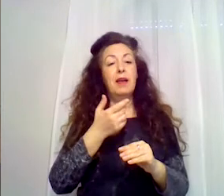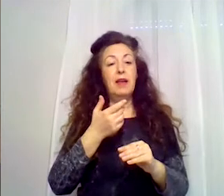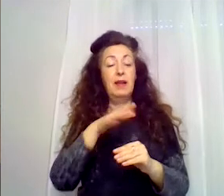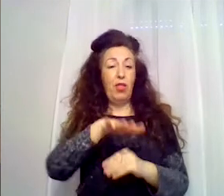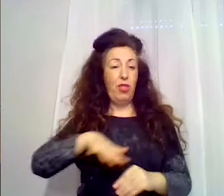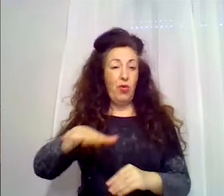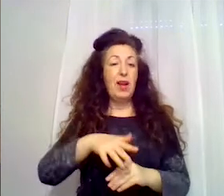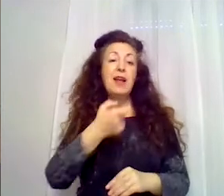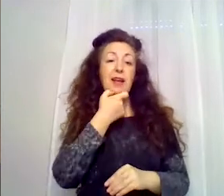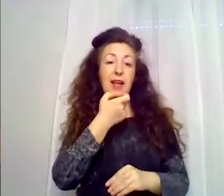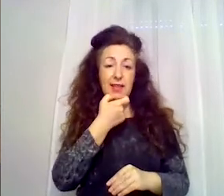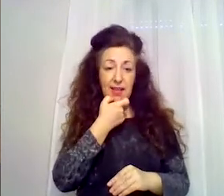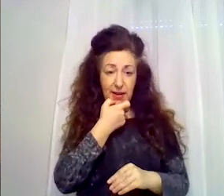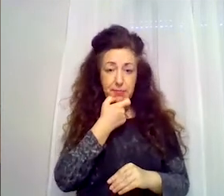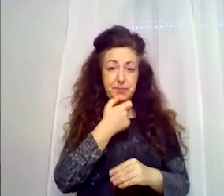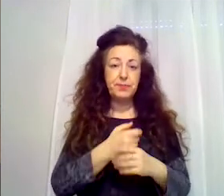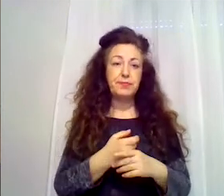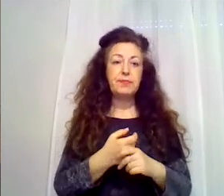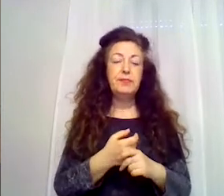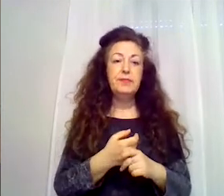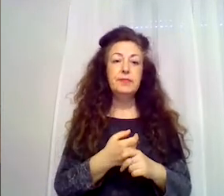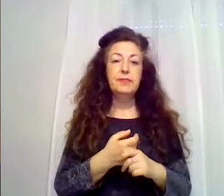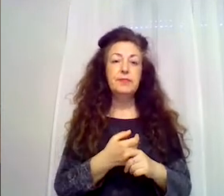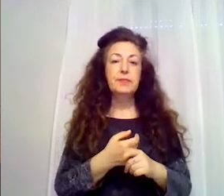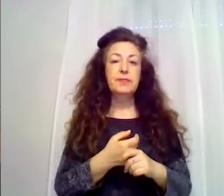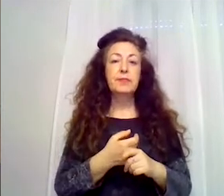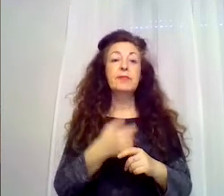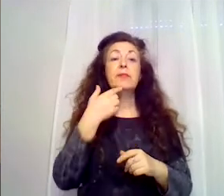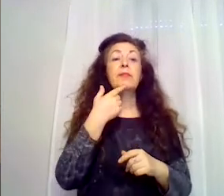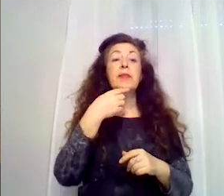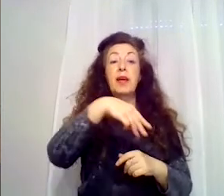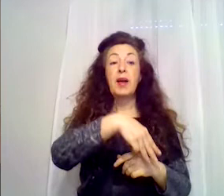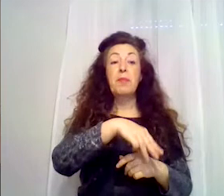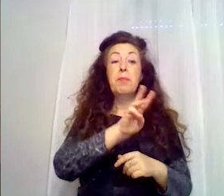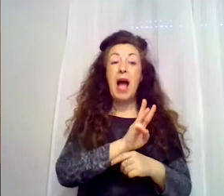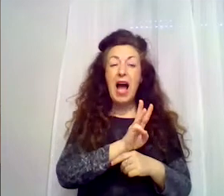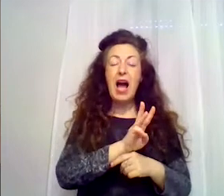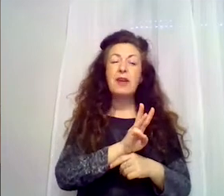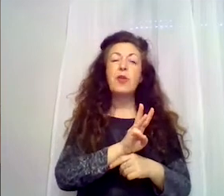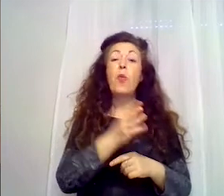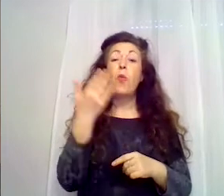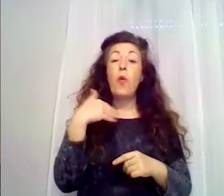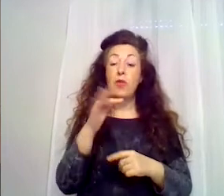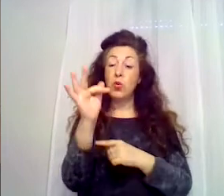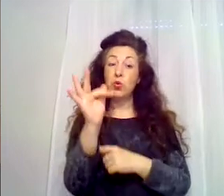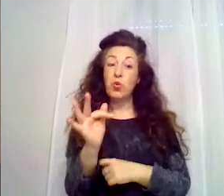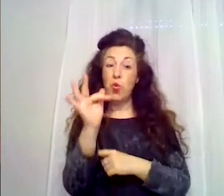tumba de Thomas Walsingham en Inglaterra, en